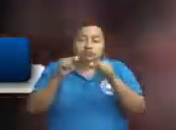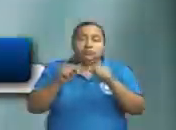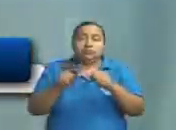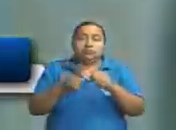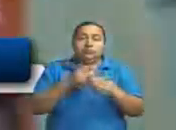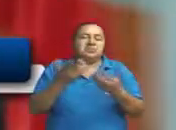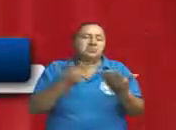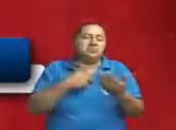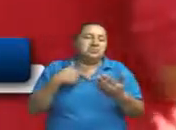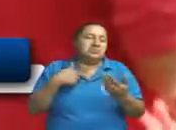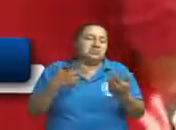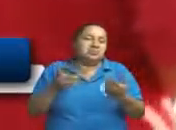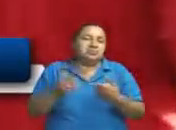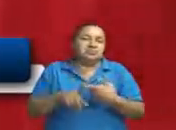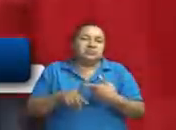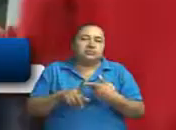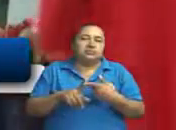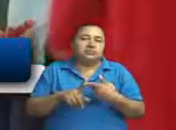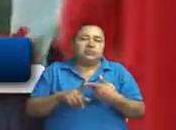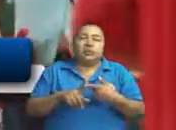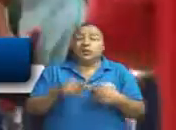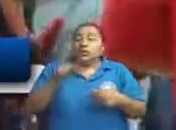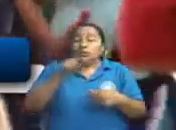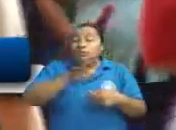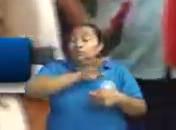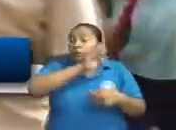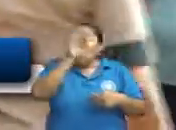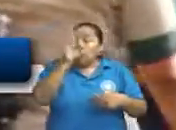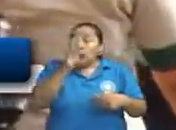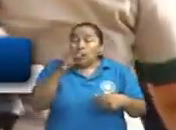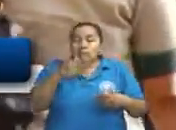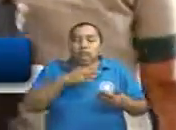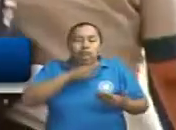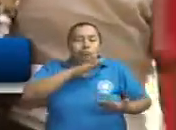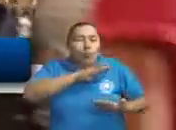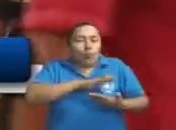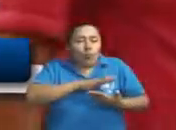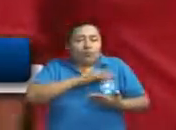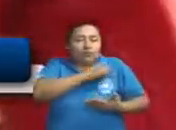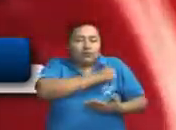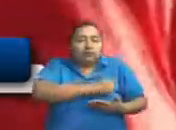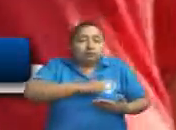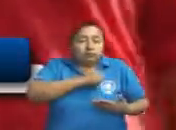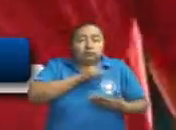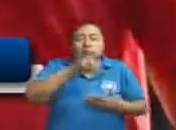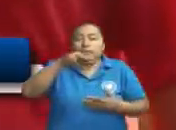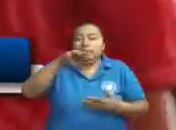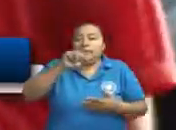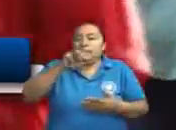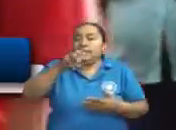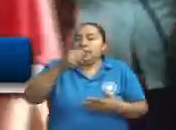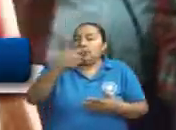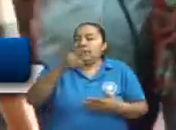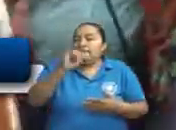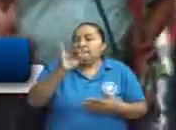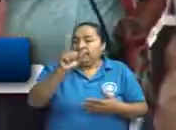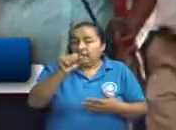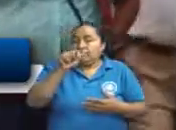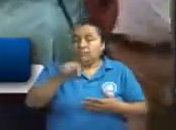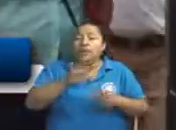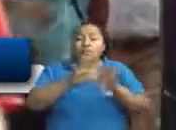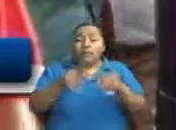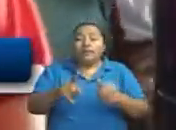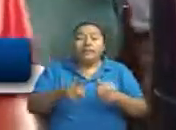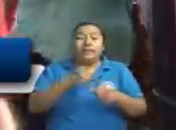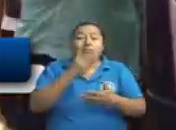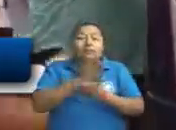el mecanismo? Bueno, si ella nunca se ha hecho una mamografía en esta persona, en esta mujer que ya tiene más de 40 años, pues lo primero